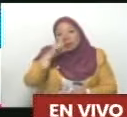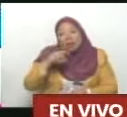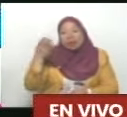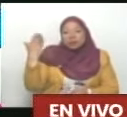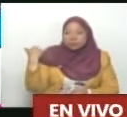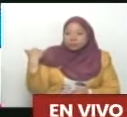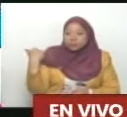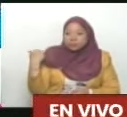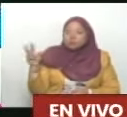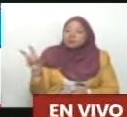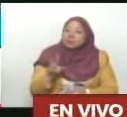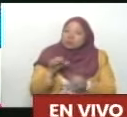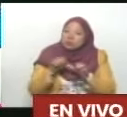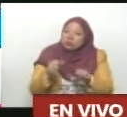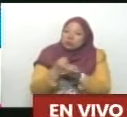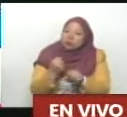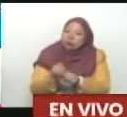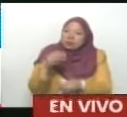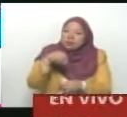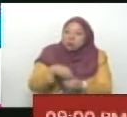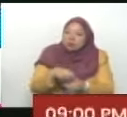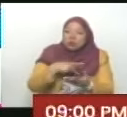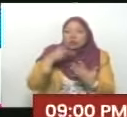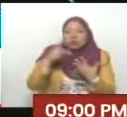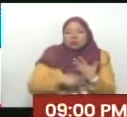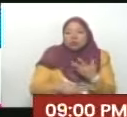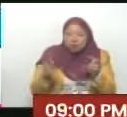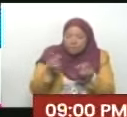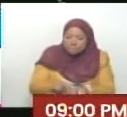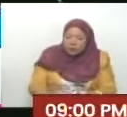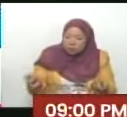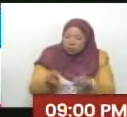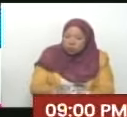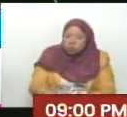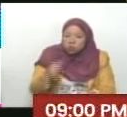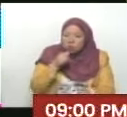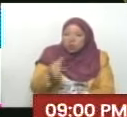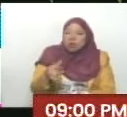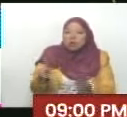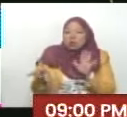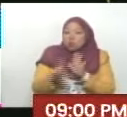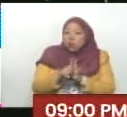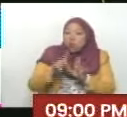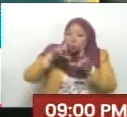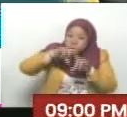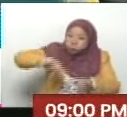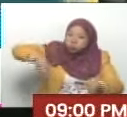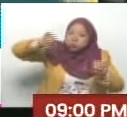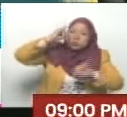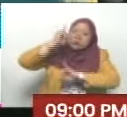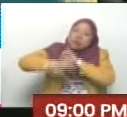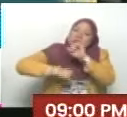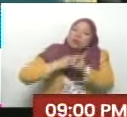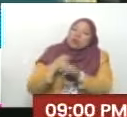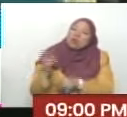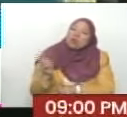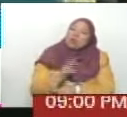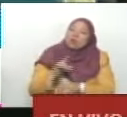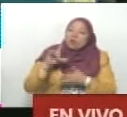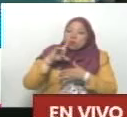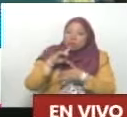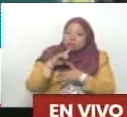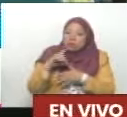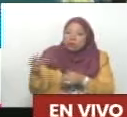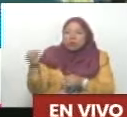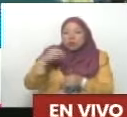Uno, Venezuela se incorpora al proyecto de investigación de la Estación Lunar Internacional. Es el primer país de América que